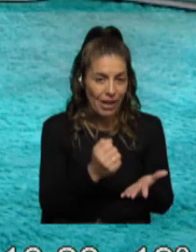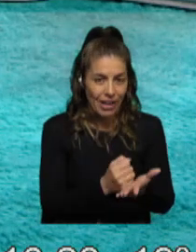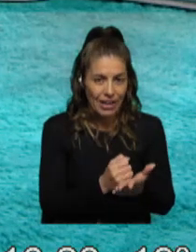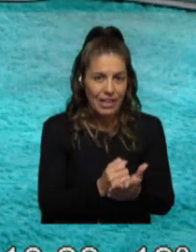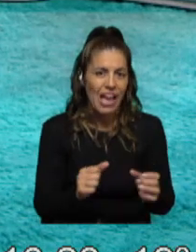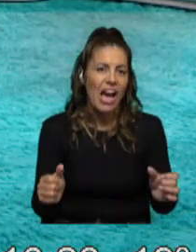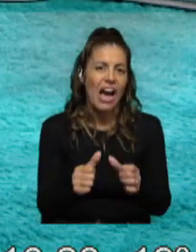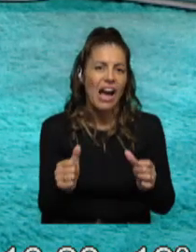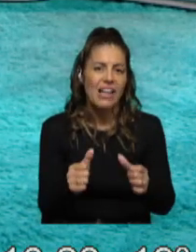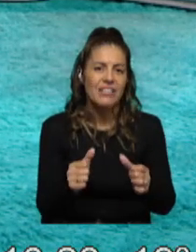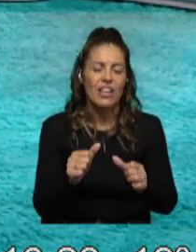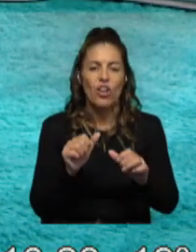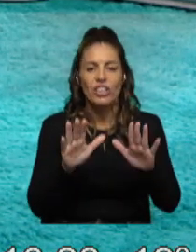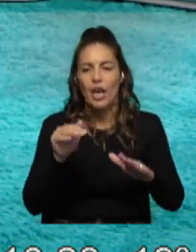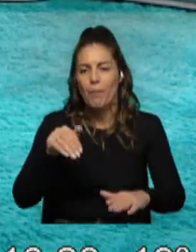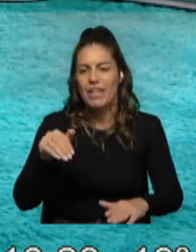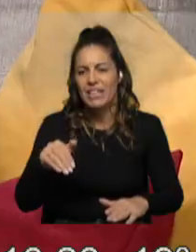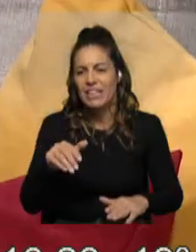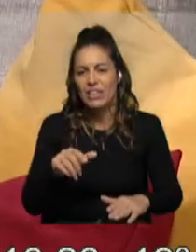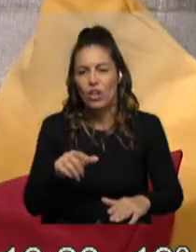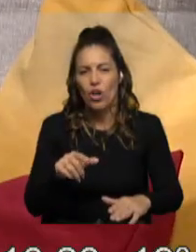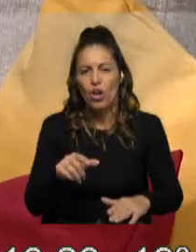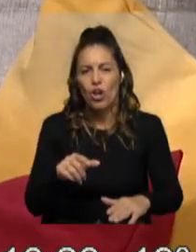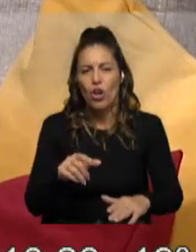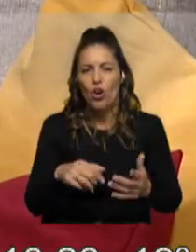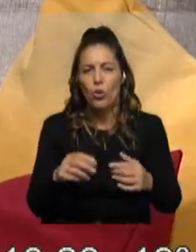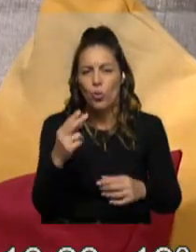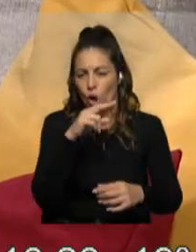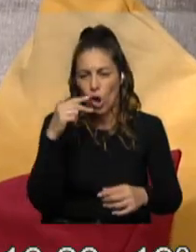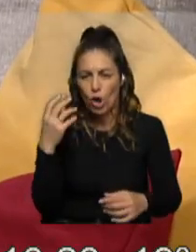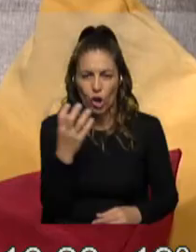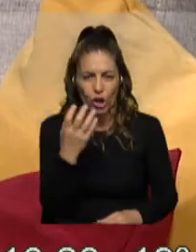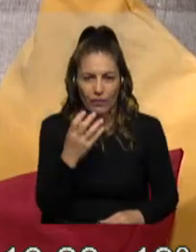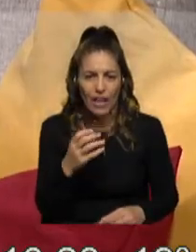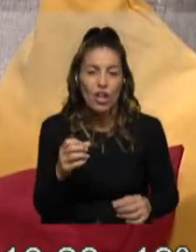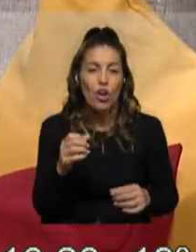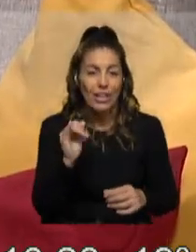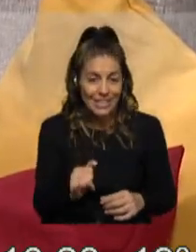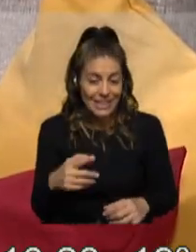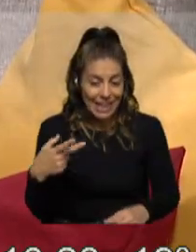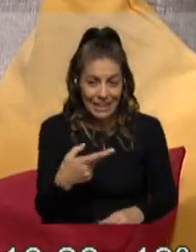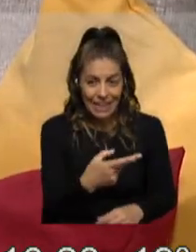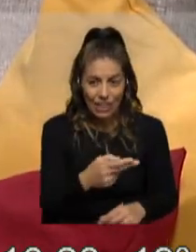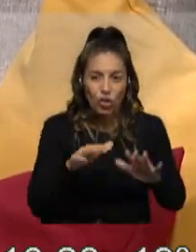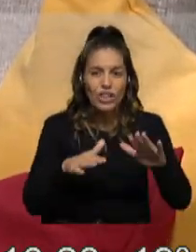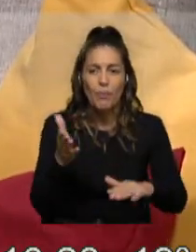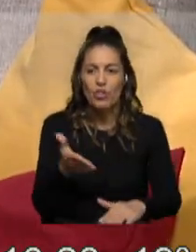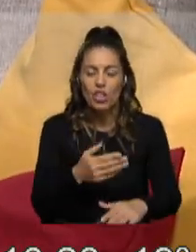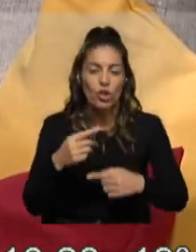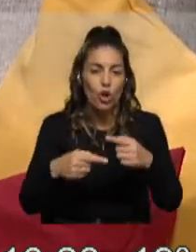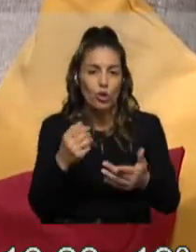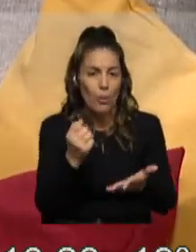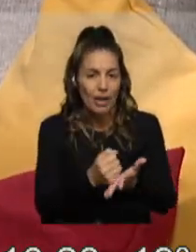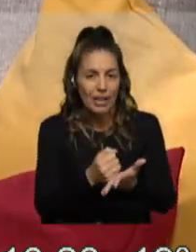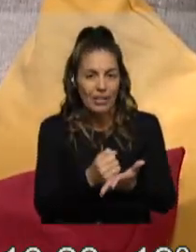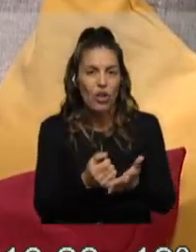spray de unos 10 mililitros, con un olor espantoso. Los que están castrados lo que hacen es marcan hay un 10% que sigue marcando, que muchas veces tiene que